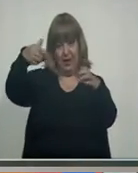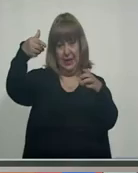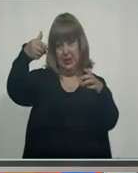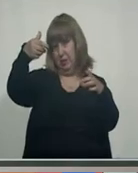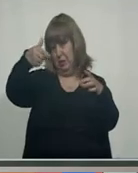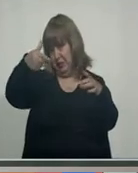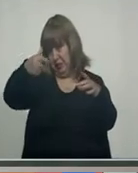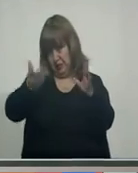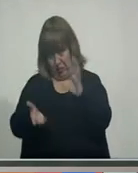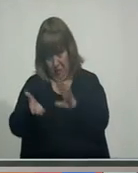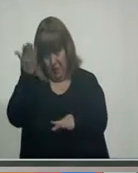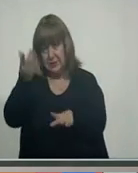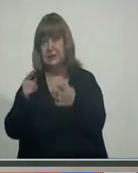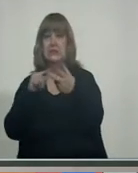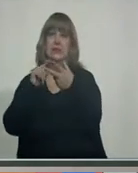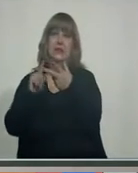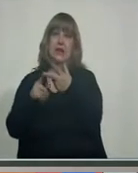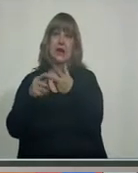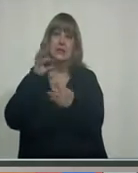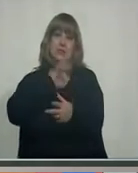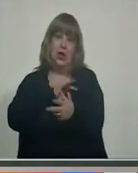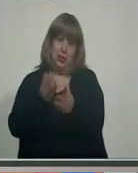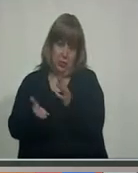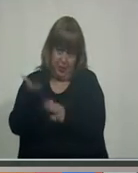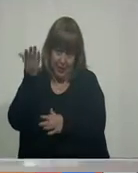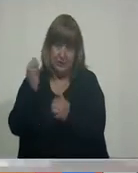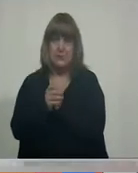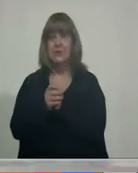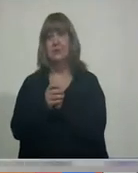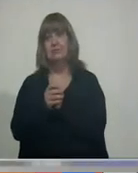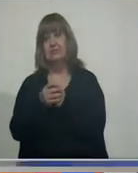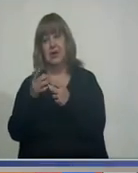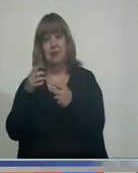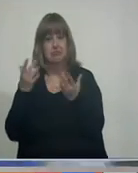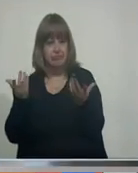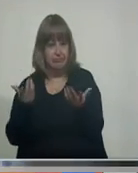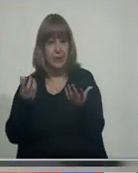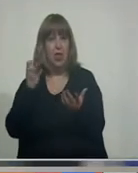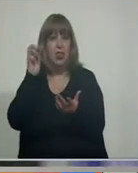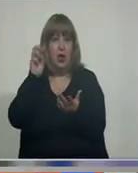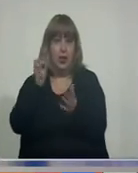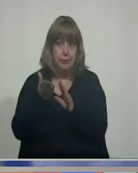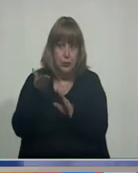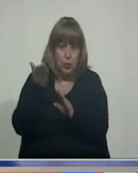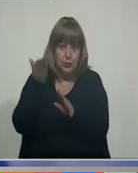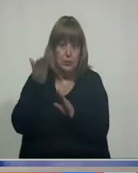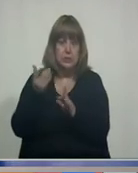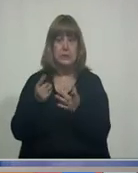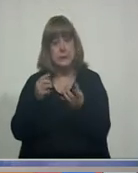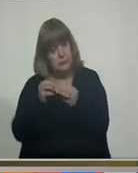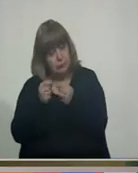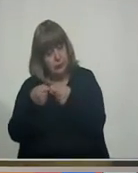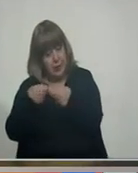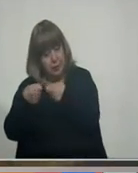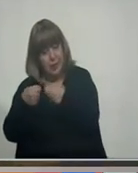Claro, los aumentos salariales y los vaivenes del dólar. Sí. Por eso se viene este aumento del